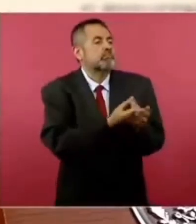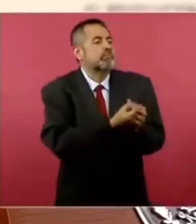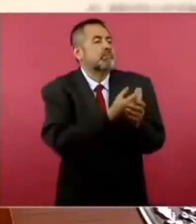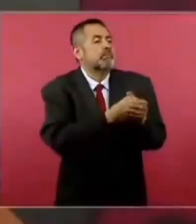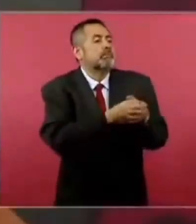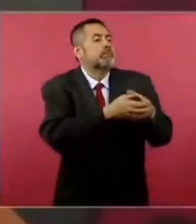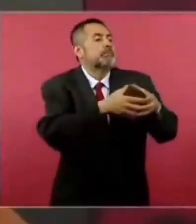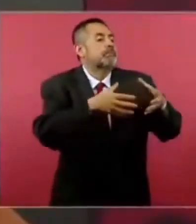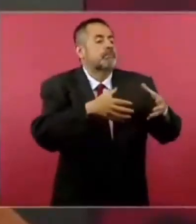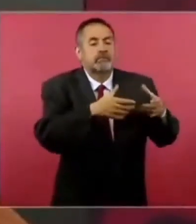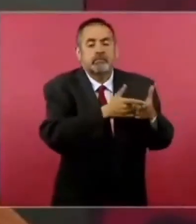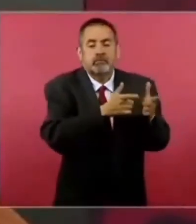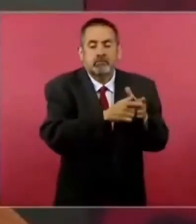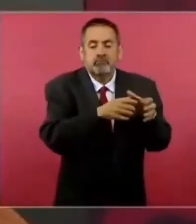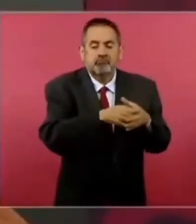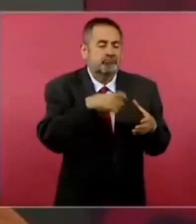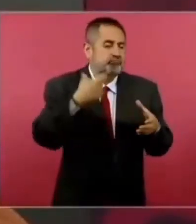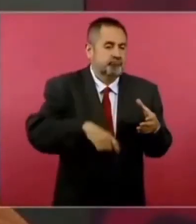un grupo compacto.